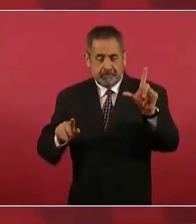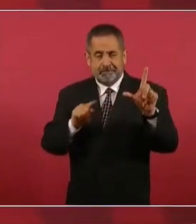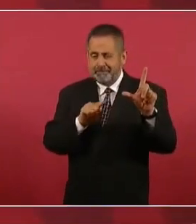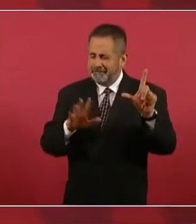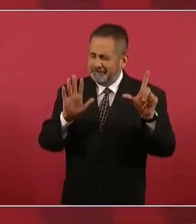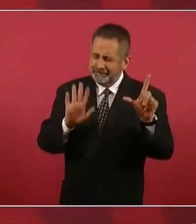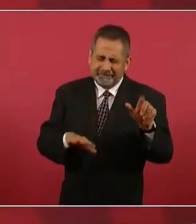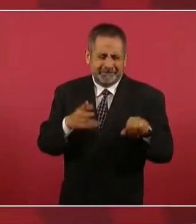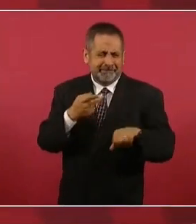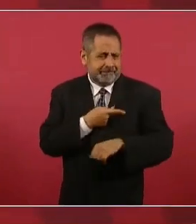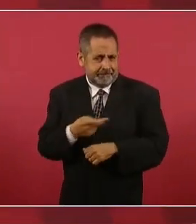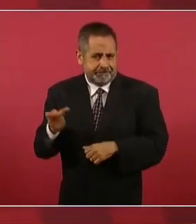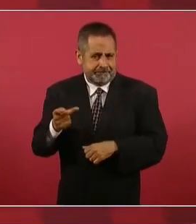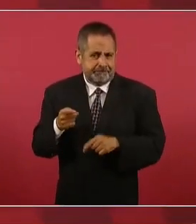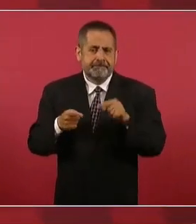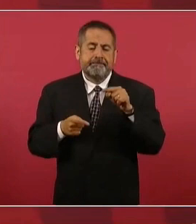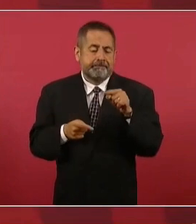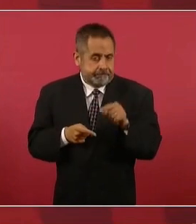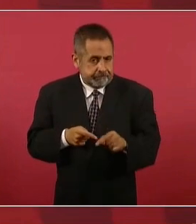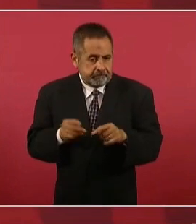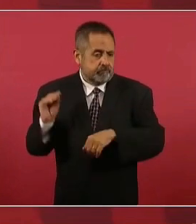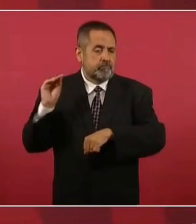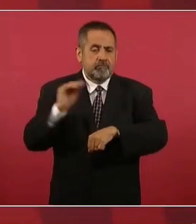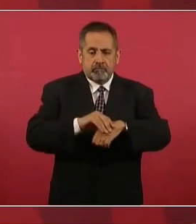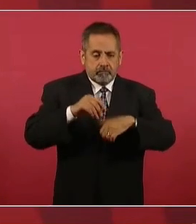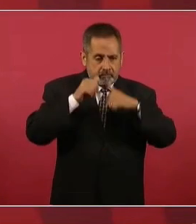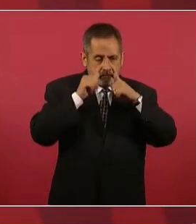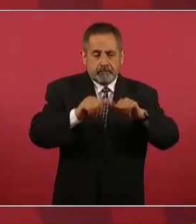del Pacífico.